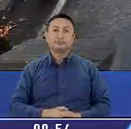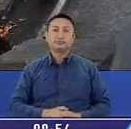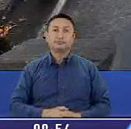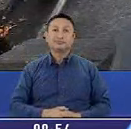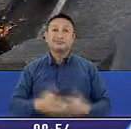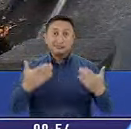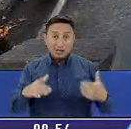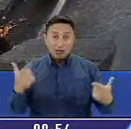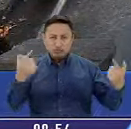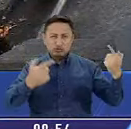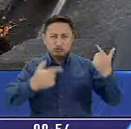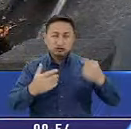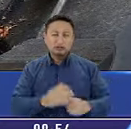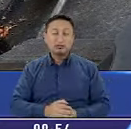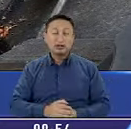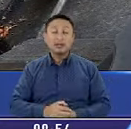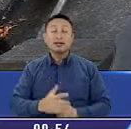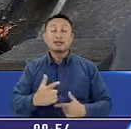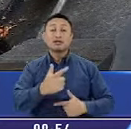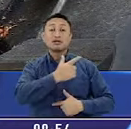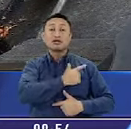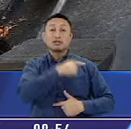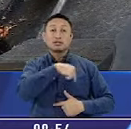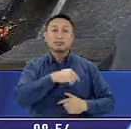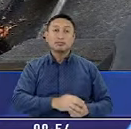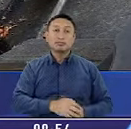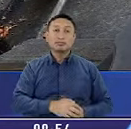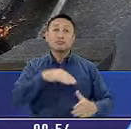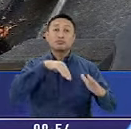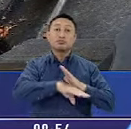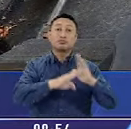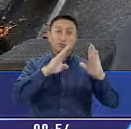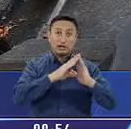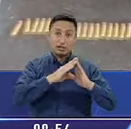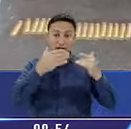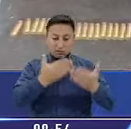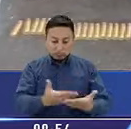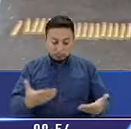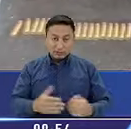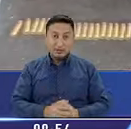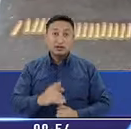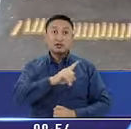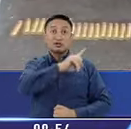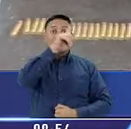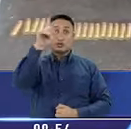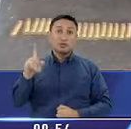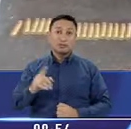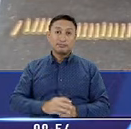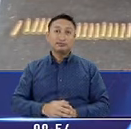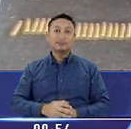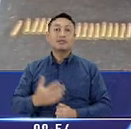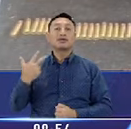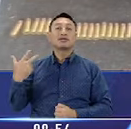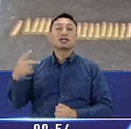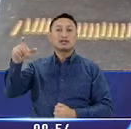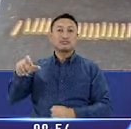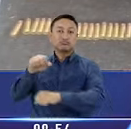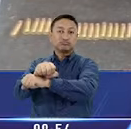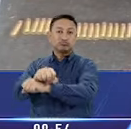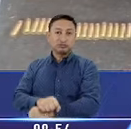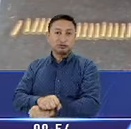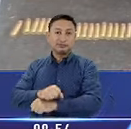el enfrentamiento, los uniformados realizaron el allanamiento del inmueble, logrando detener a tres de los antisociales